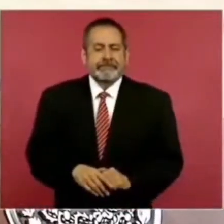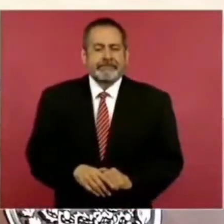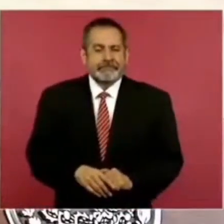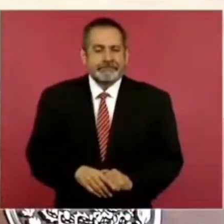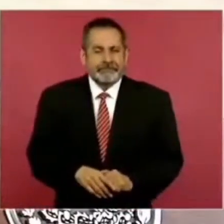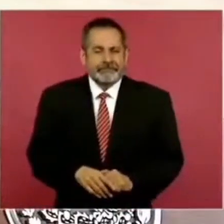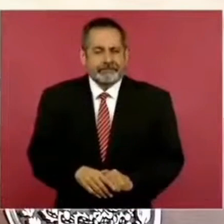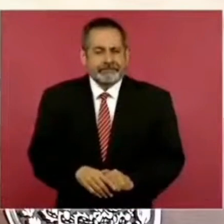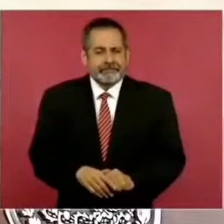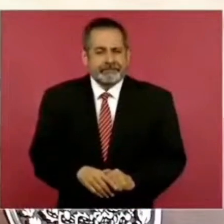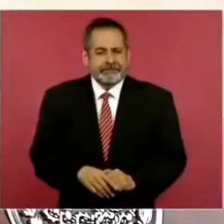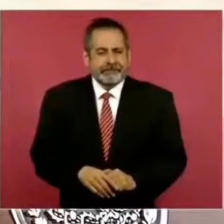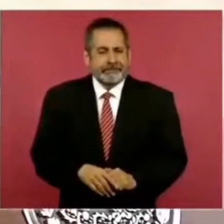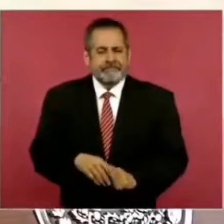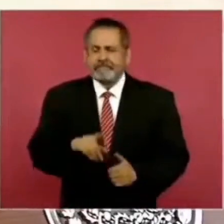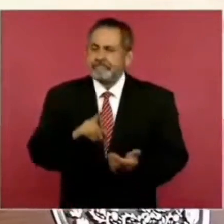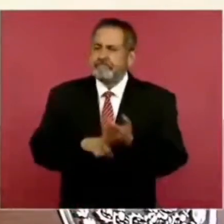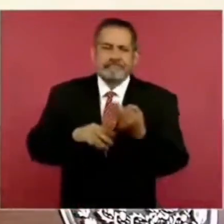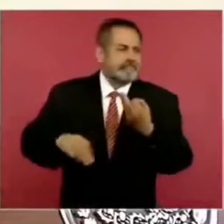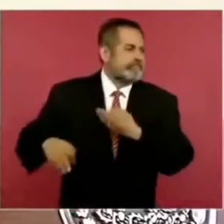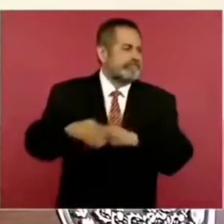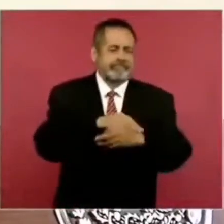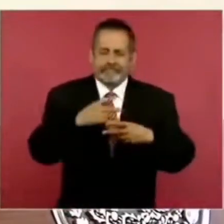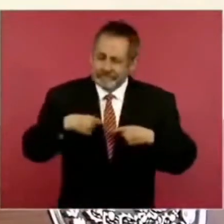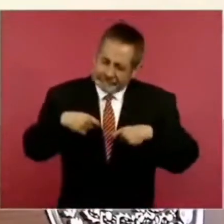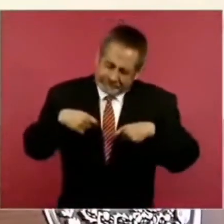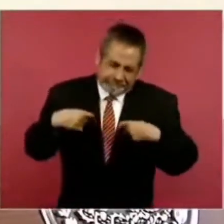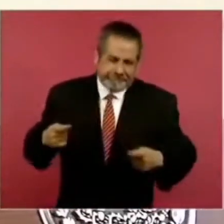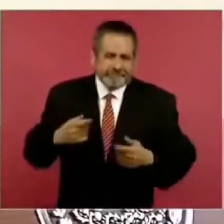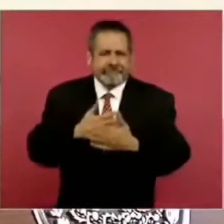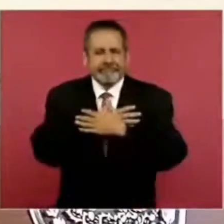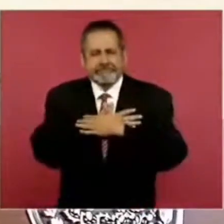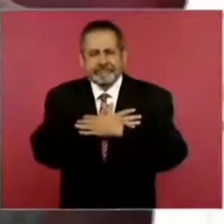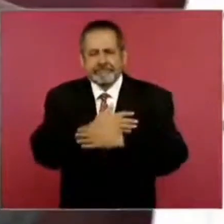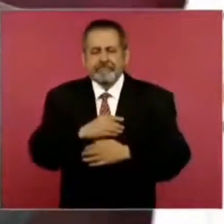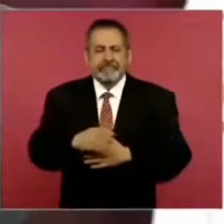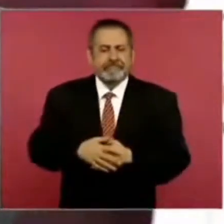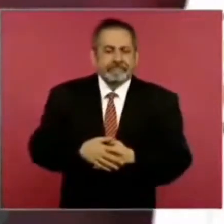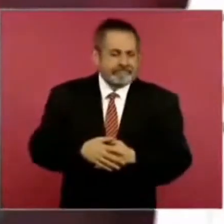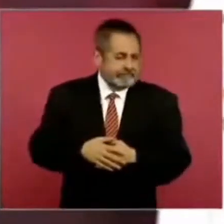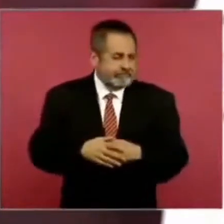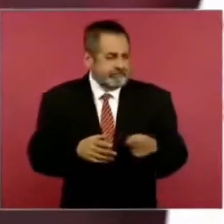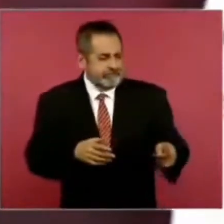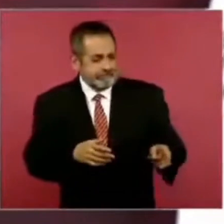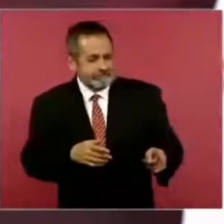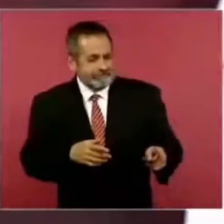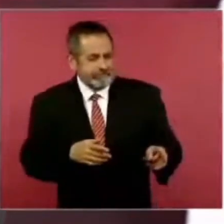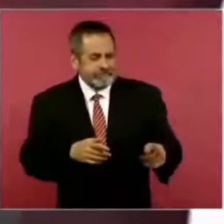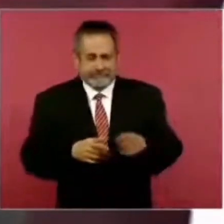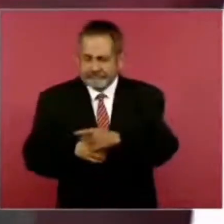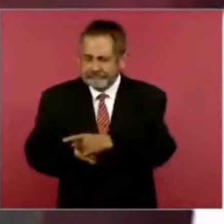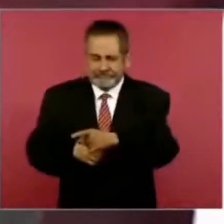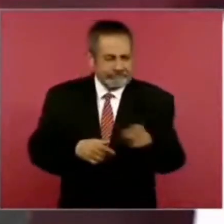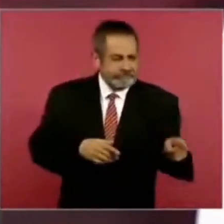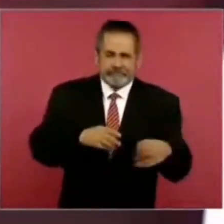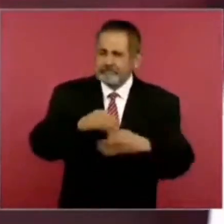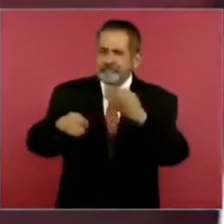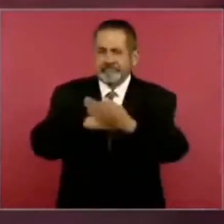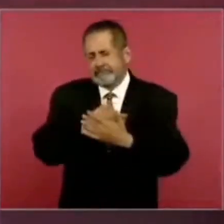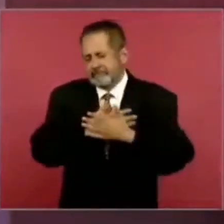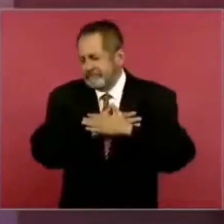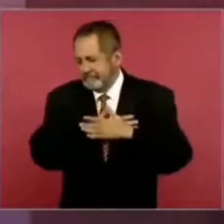hay que tenerle el mismo amor a los gatitos que a las liebres. Pero ya no